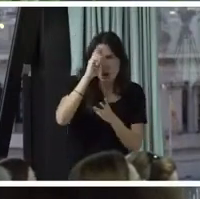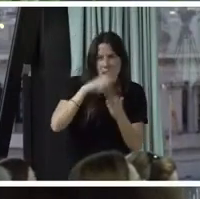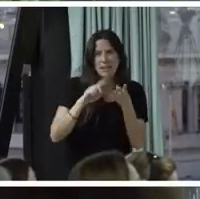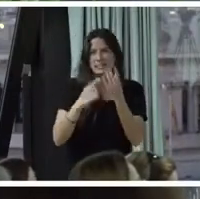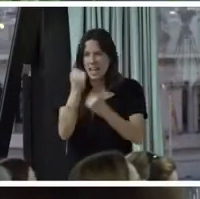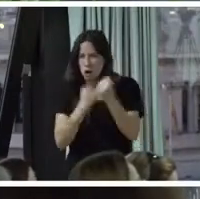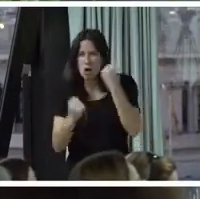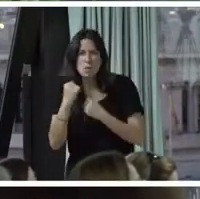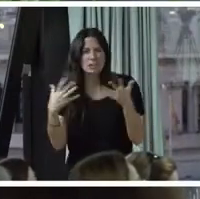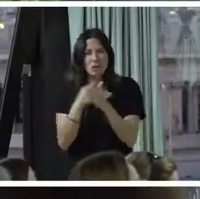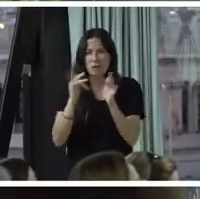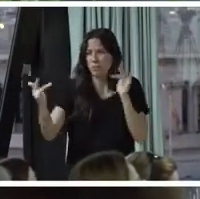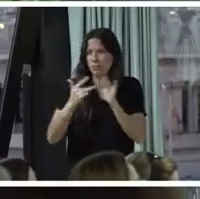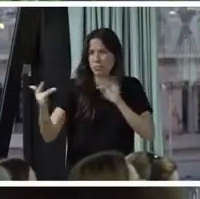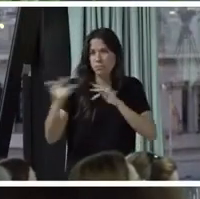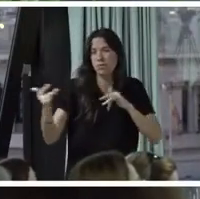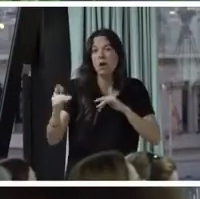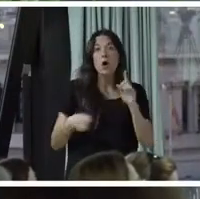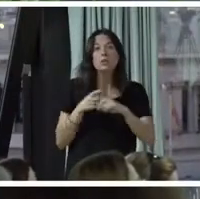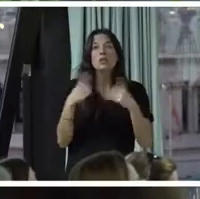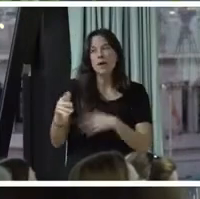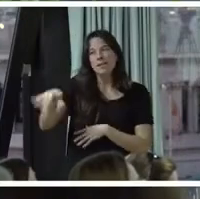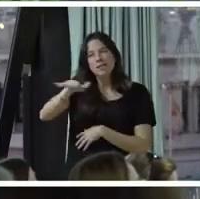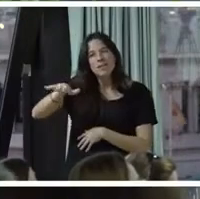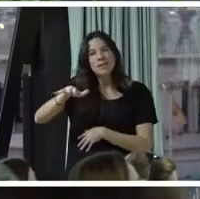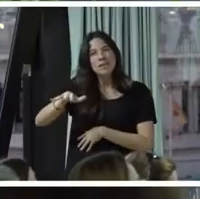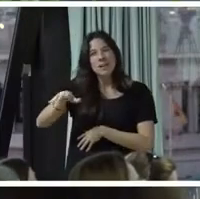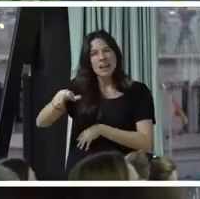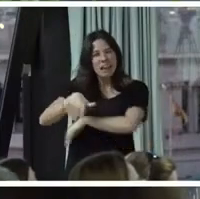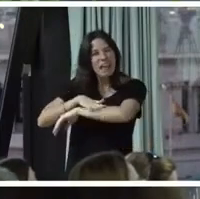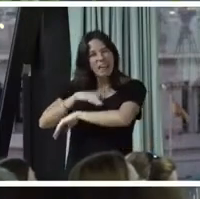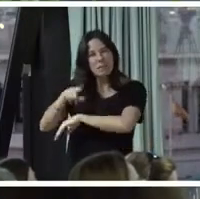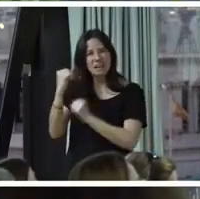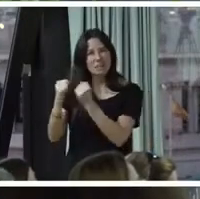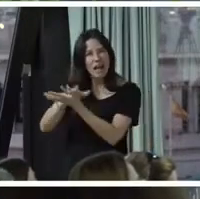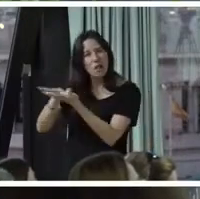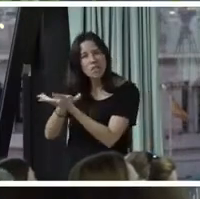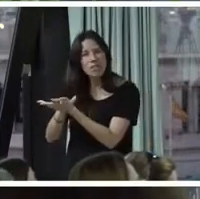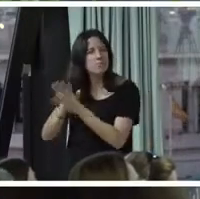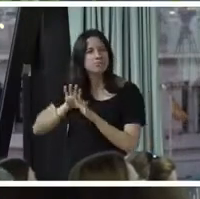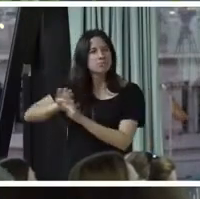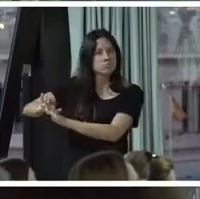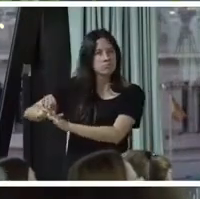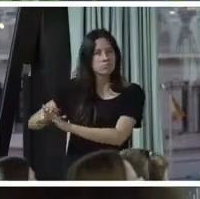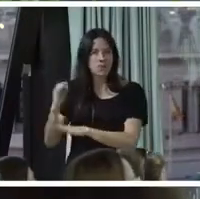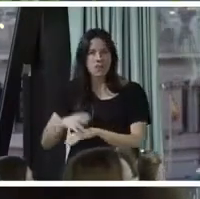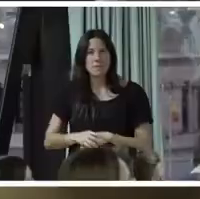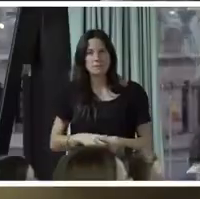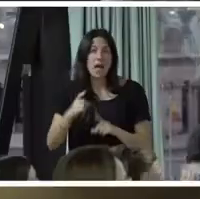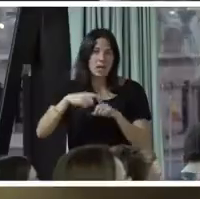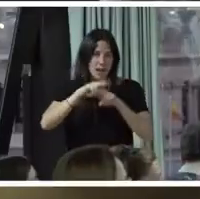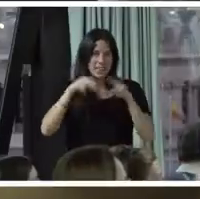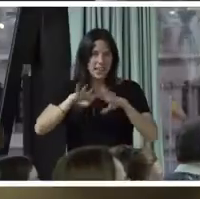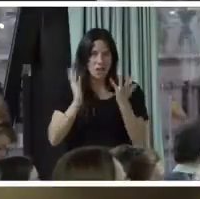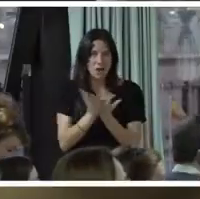relaciones económicas para aislar a este régimen genocida a nivel inter nacional Muchas